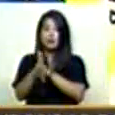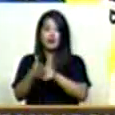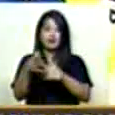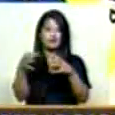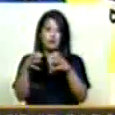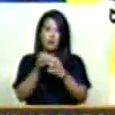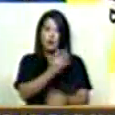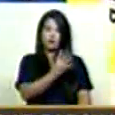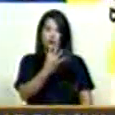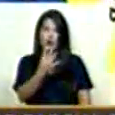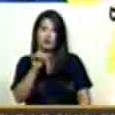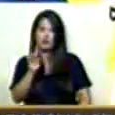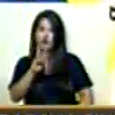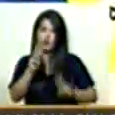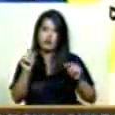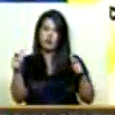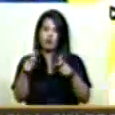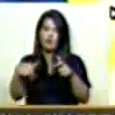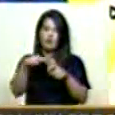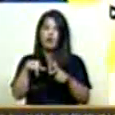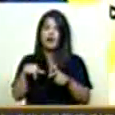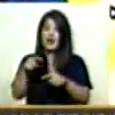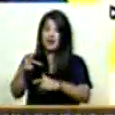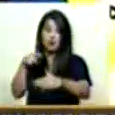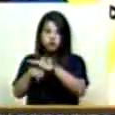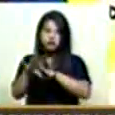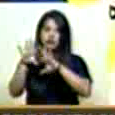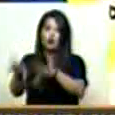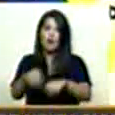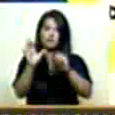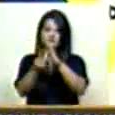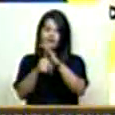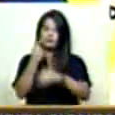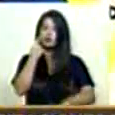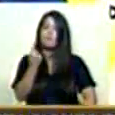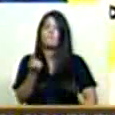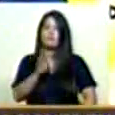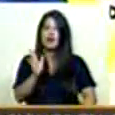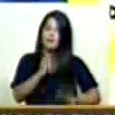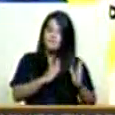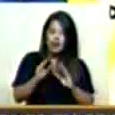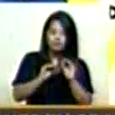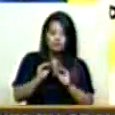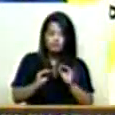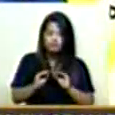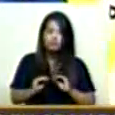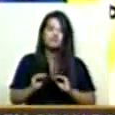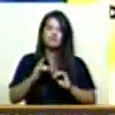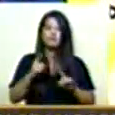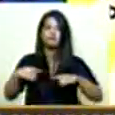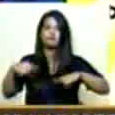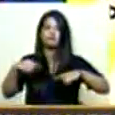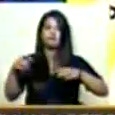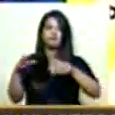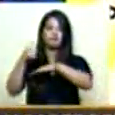441 se diseñó un plan estratégico y la operación gedeón coordinada